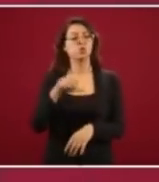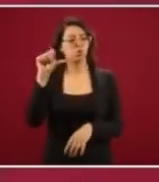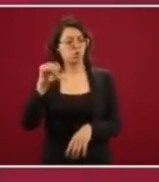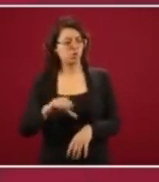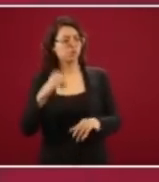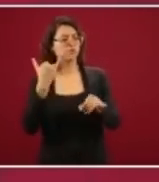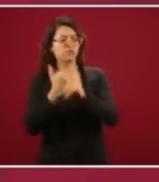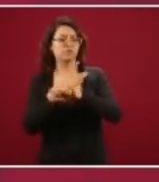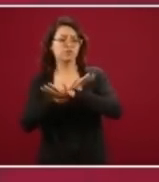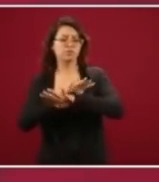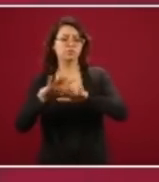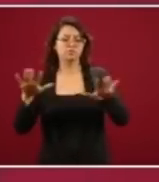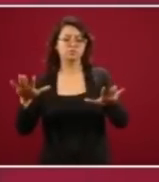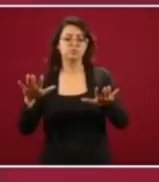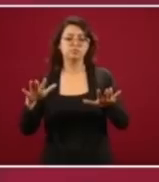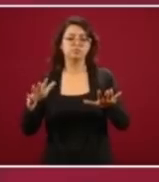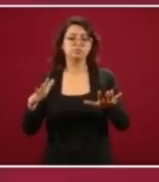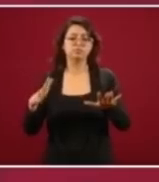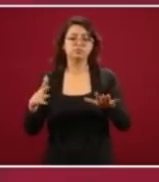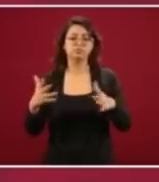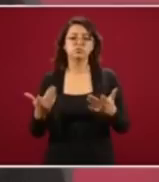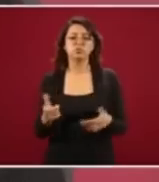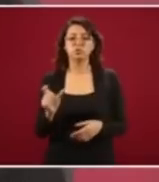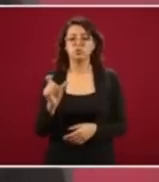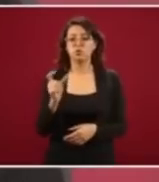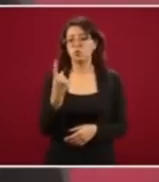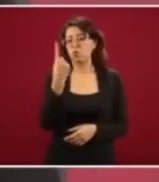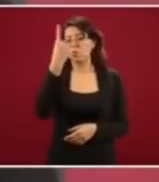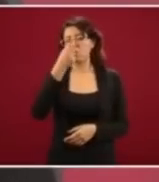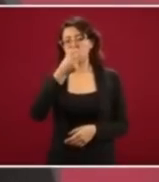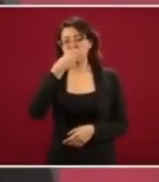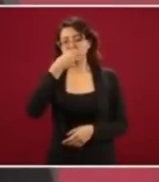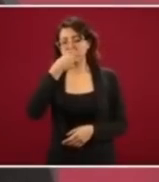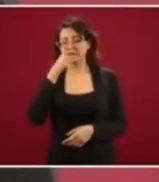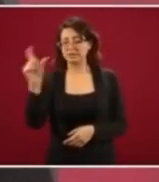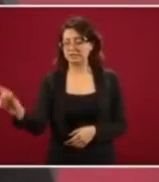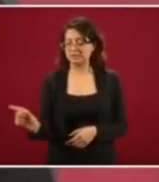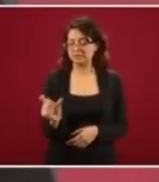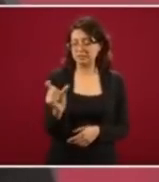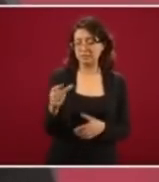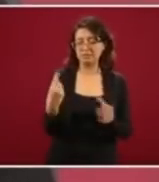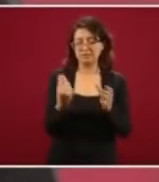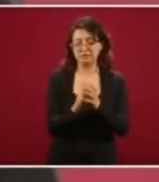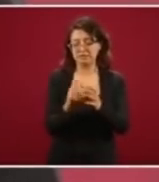es un asunto de un tipo de medicamento